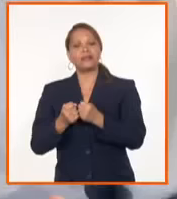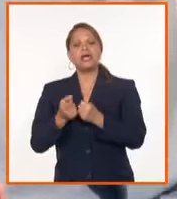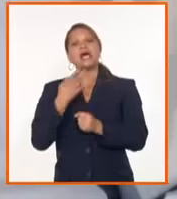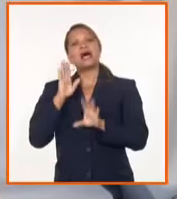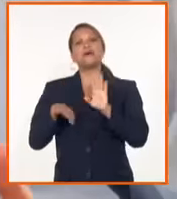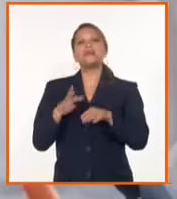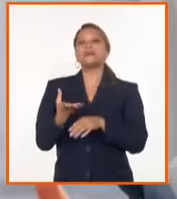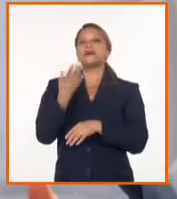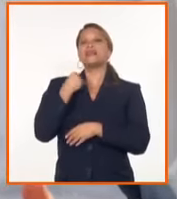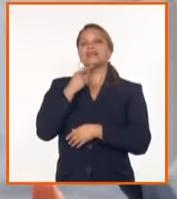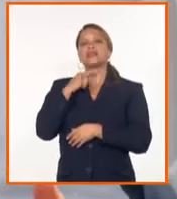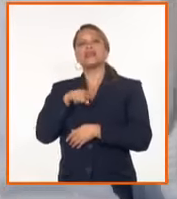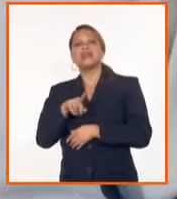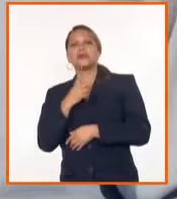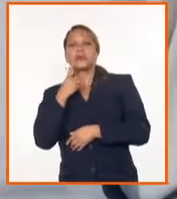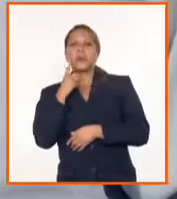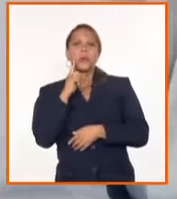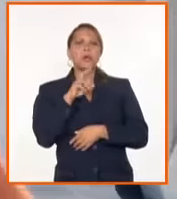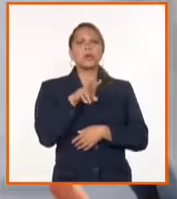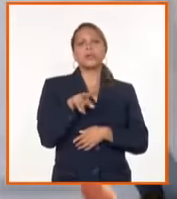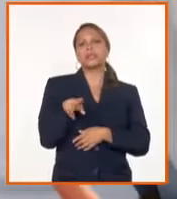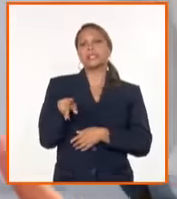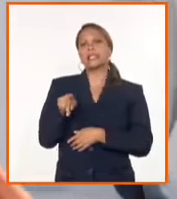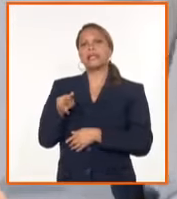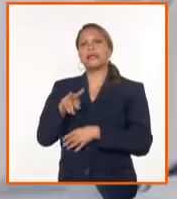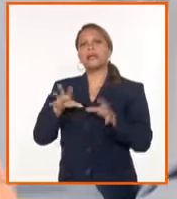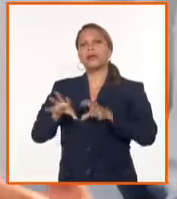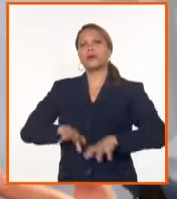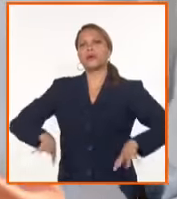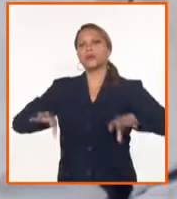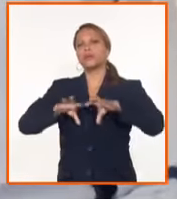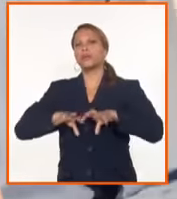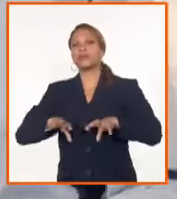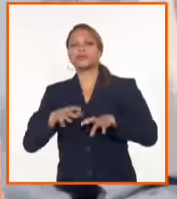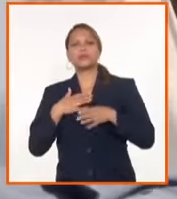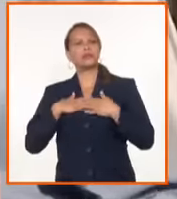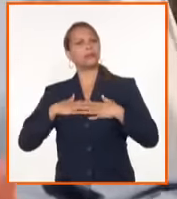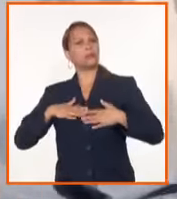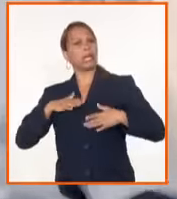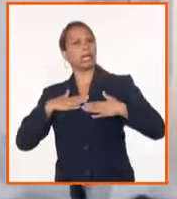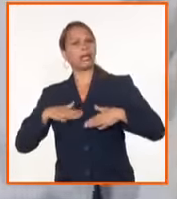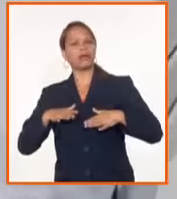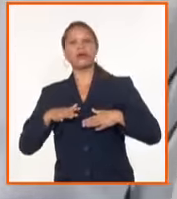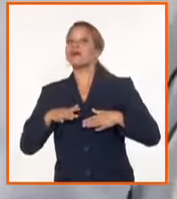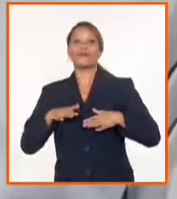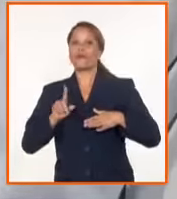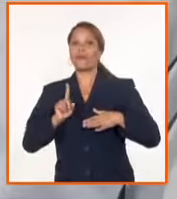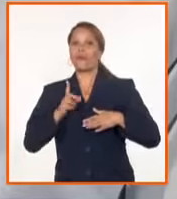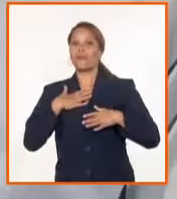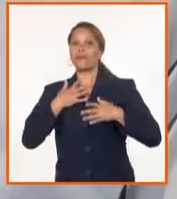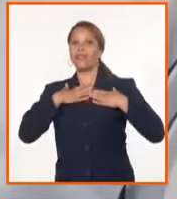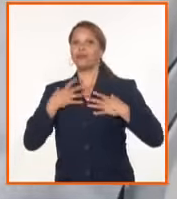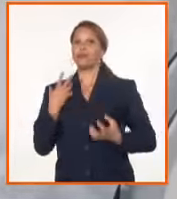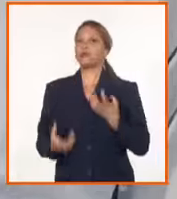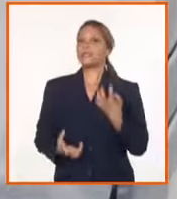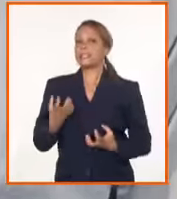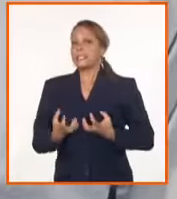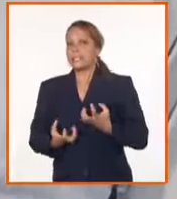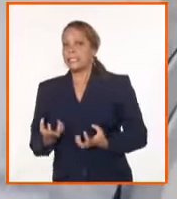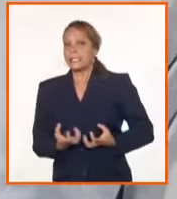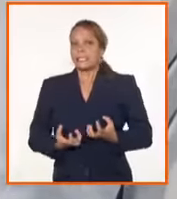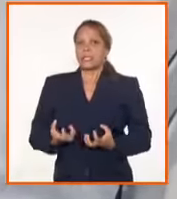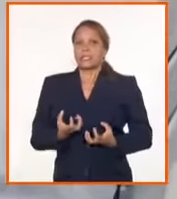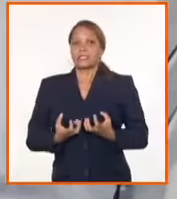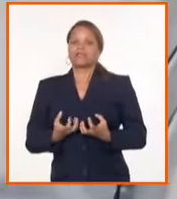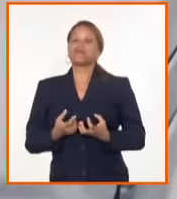te veo en medio de esta situación sereno, complejo. No, por dentro estoy hirviendo. Además, es mucho lo que